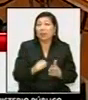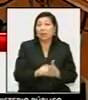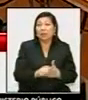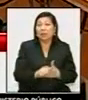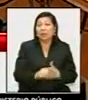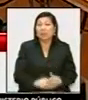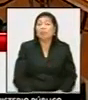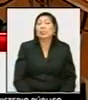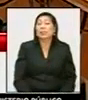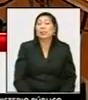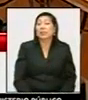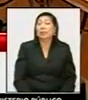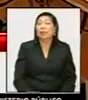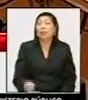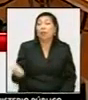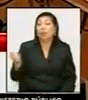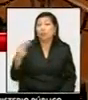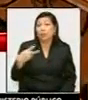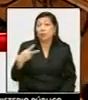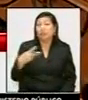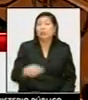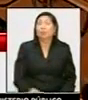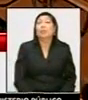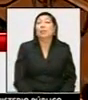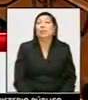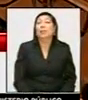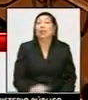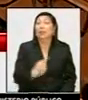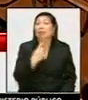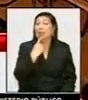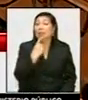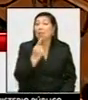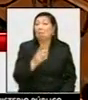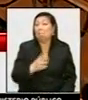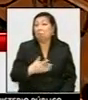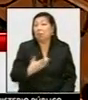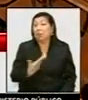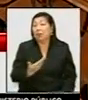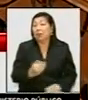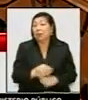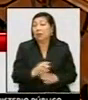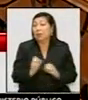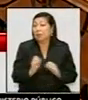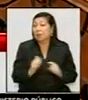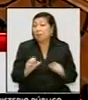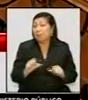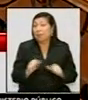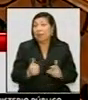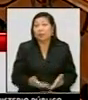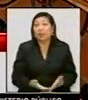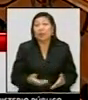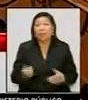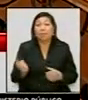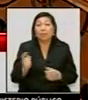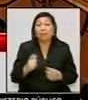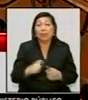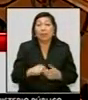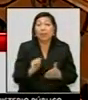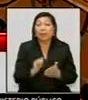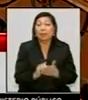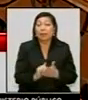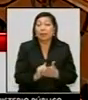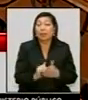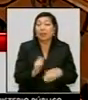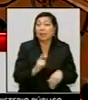de vejez. 2. Señala que el REJA podría ser un factor que perjudica al afiliado que accede de